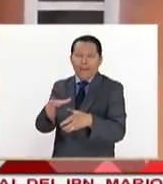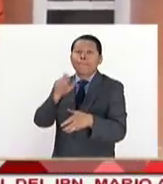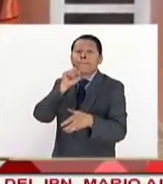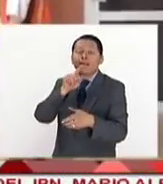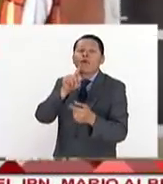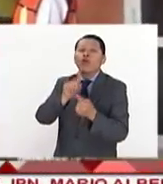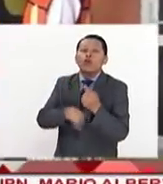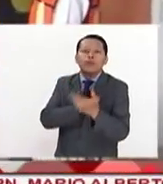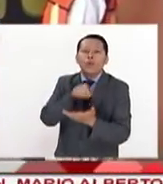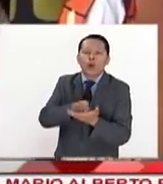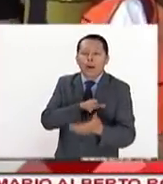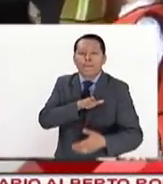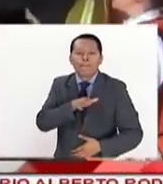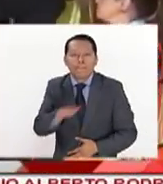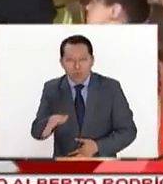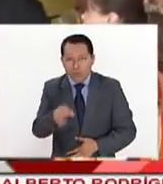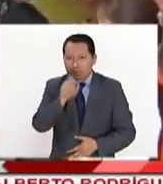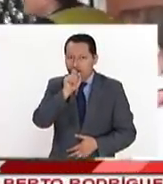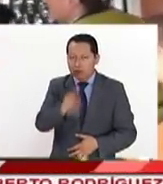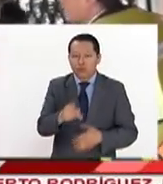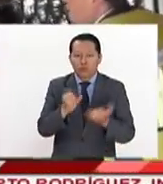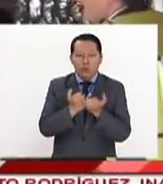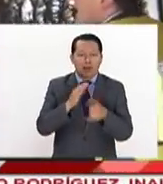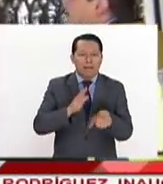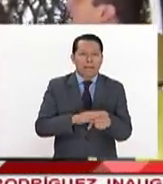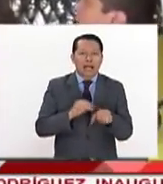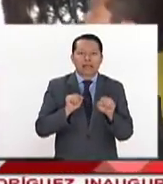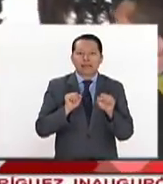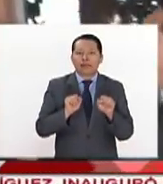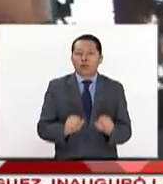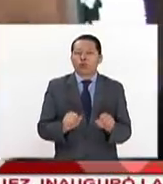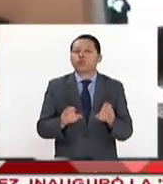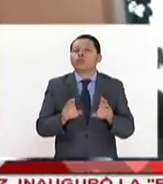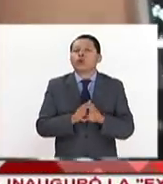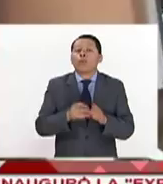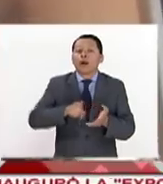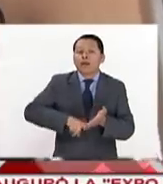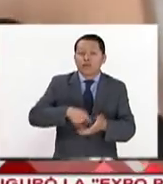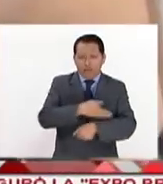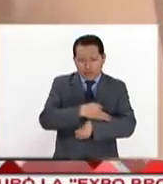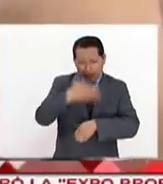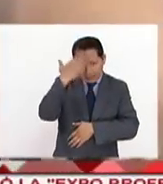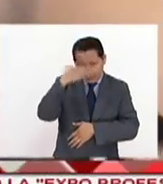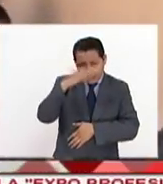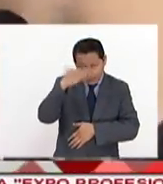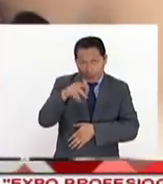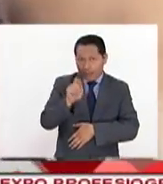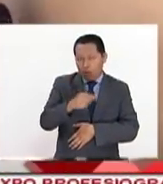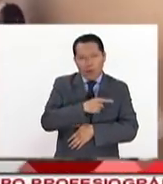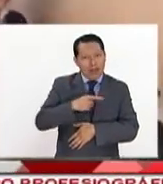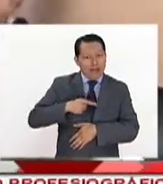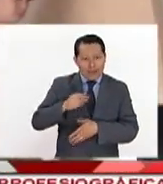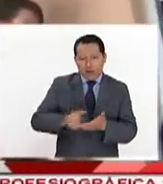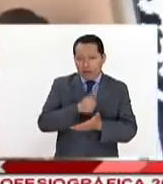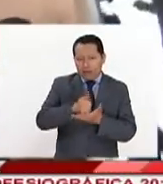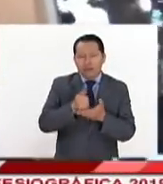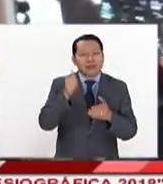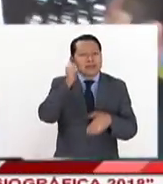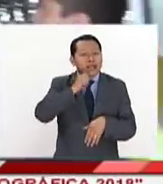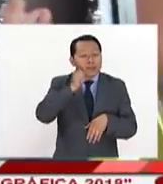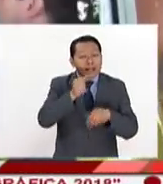acudir para poder estar más seguros de que nuestra familia sabe cómo actuar, pero ese es un deber ciudadano de estar